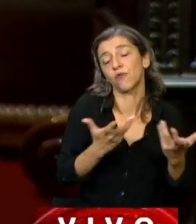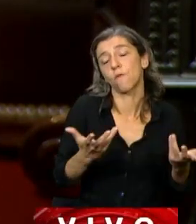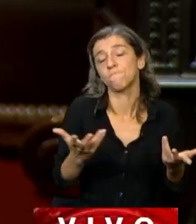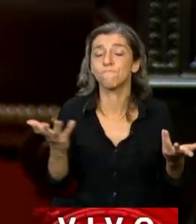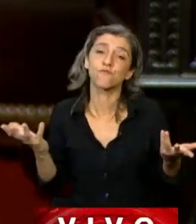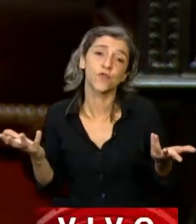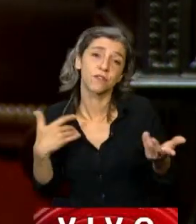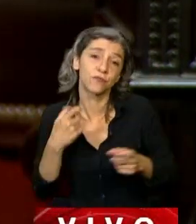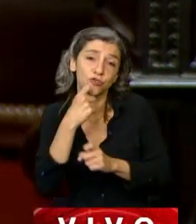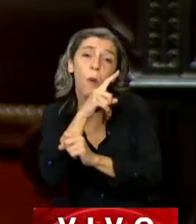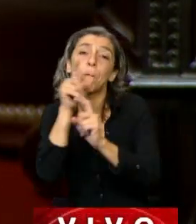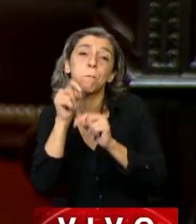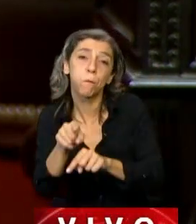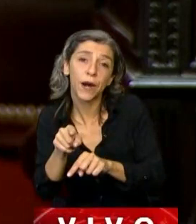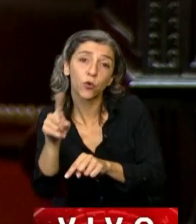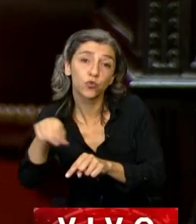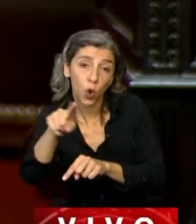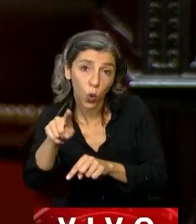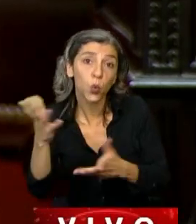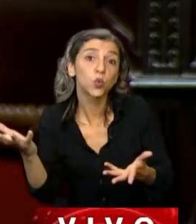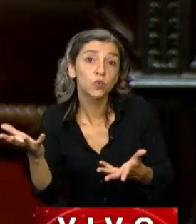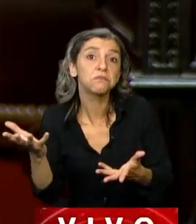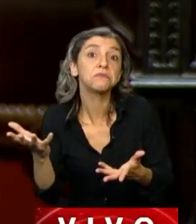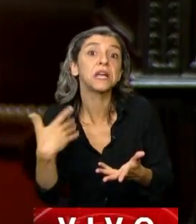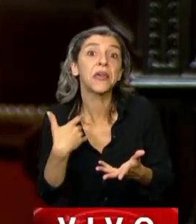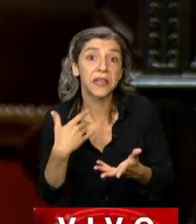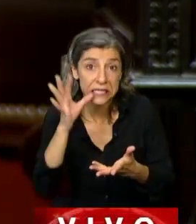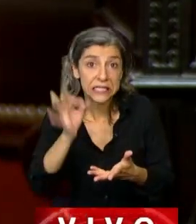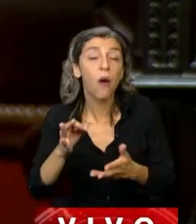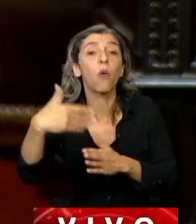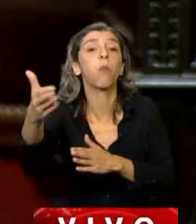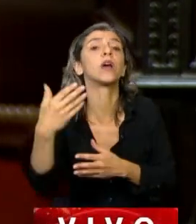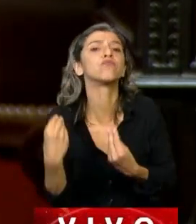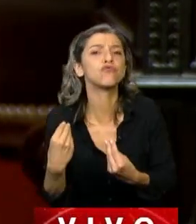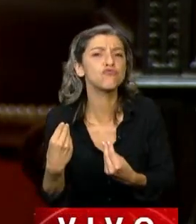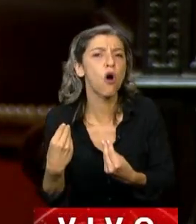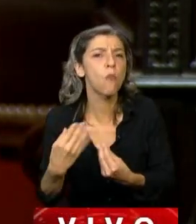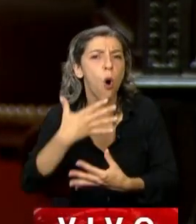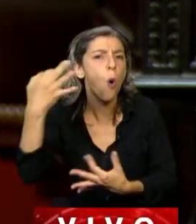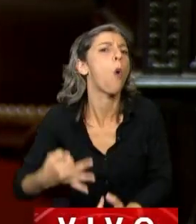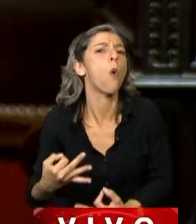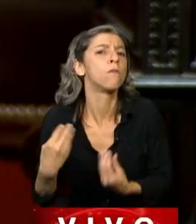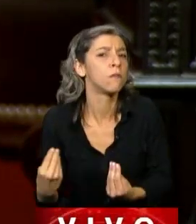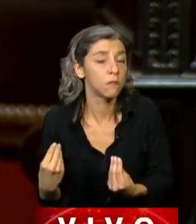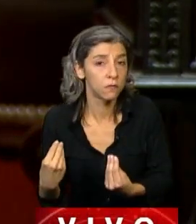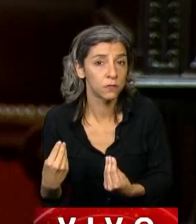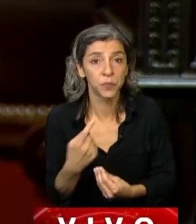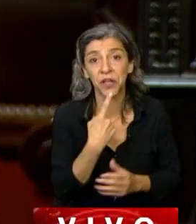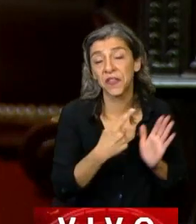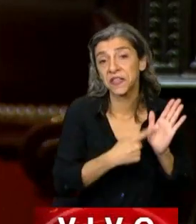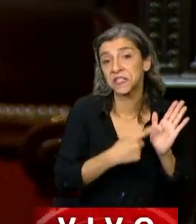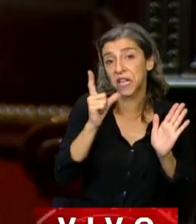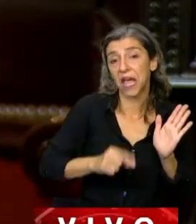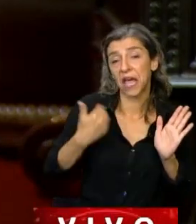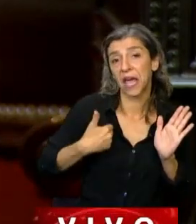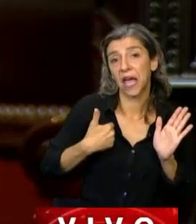Bueno, les voy a preguntar entonces, ¿a dónde se aplica? La ley dice que el ámbito de competencia es el territorio federal,